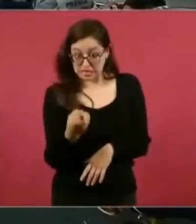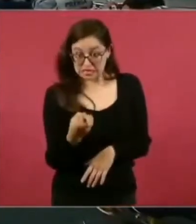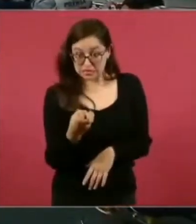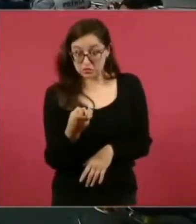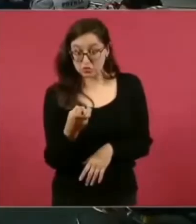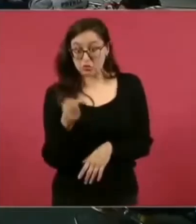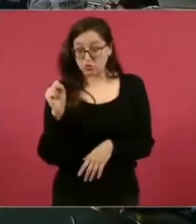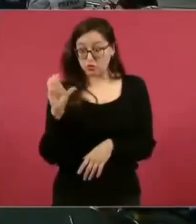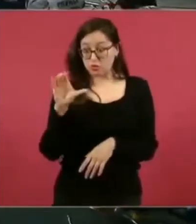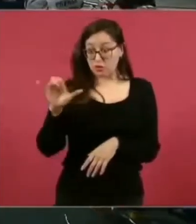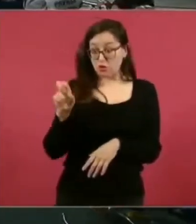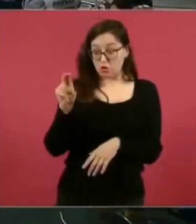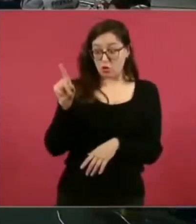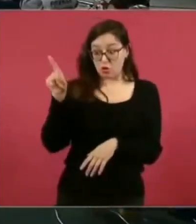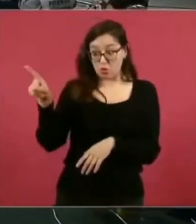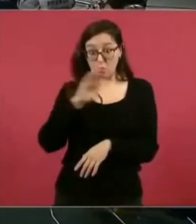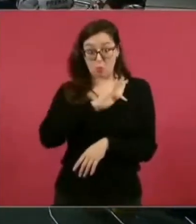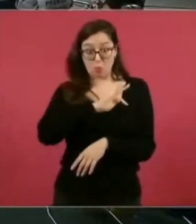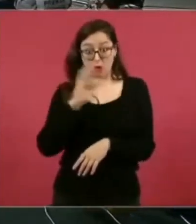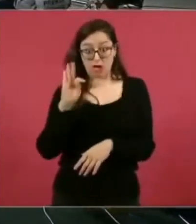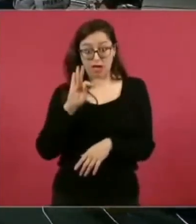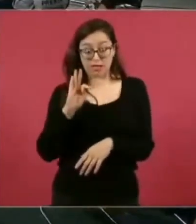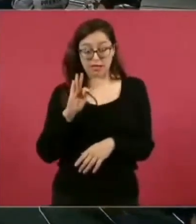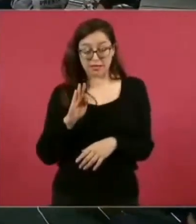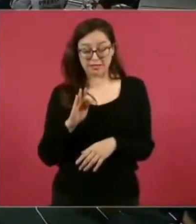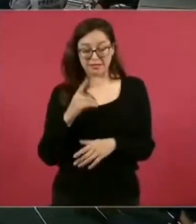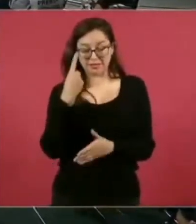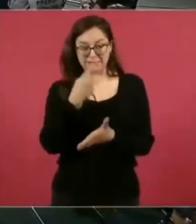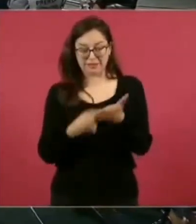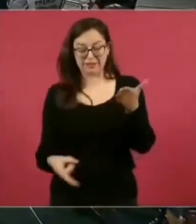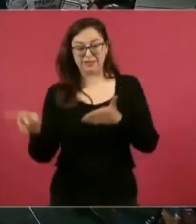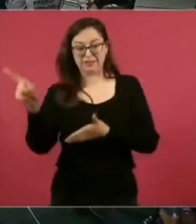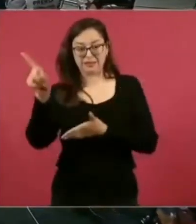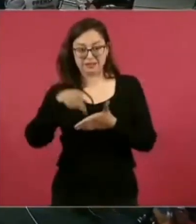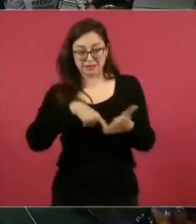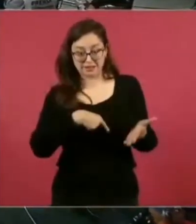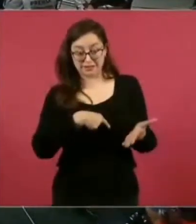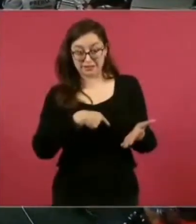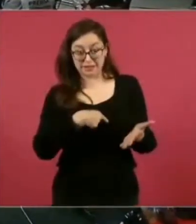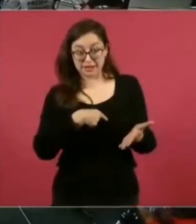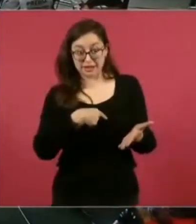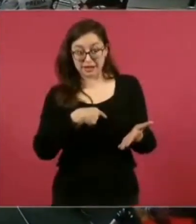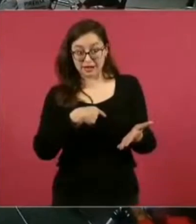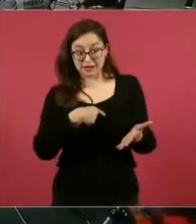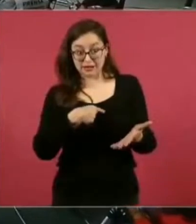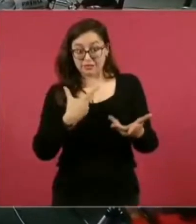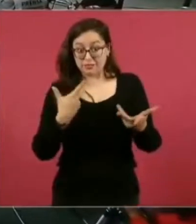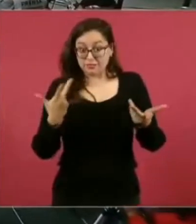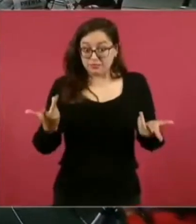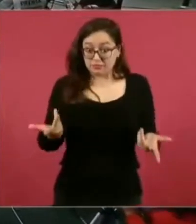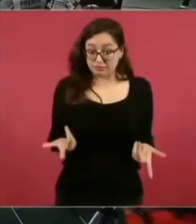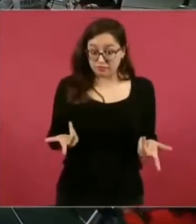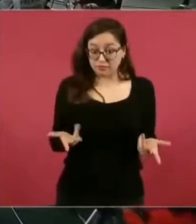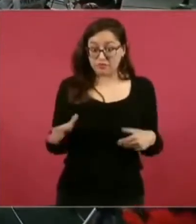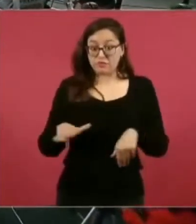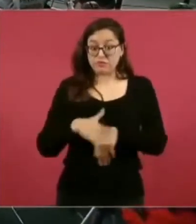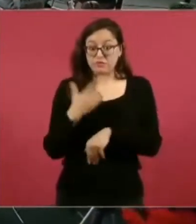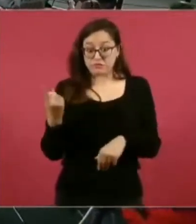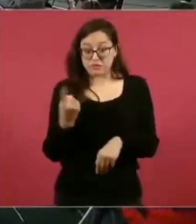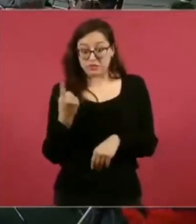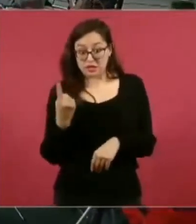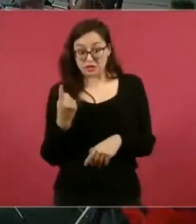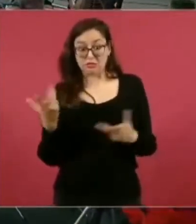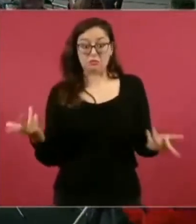Corte, ¿puede entramparse esta decisión? Porque independientemente de que haya un debate de si se puede